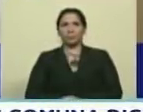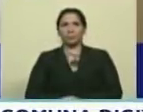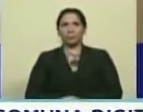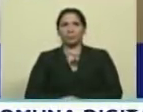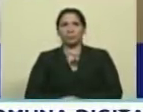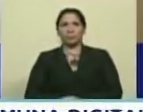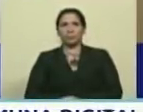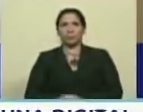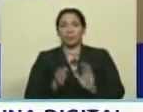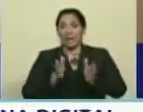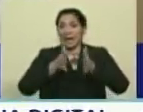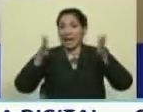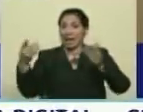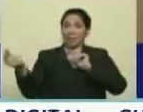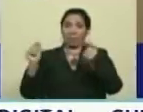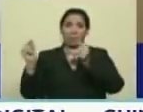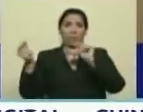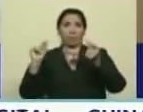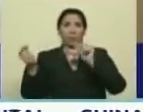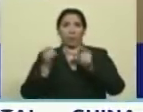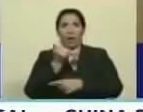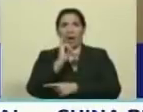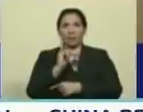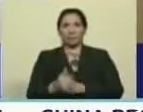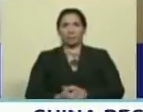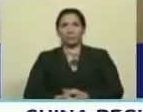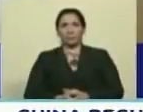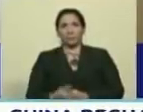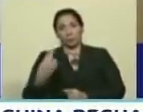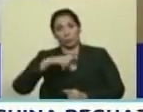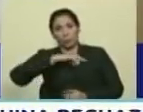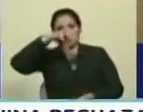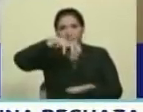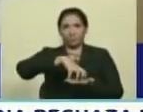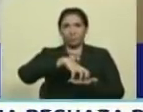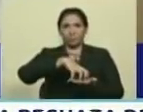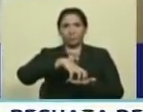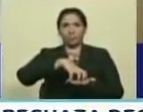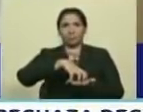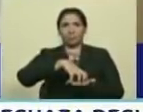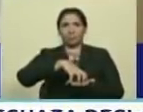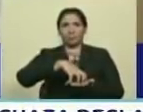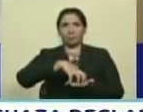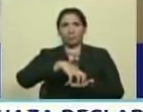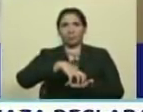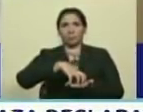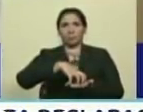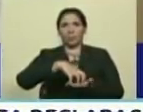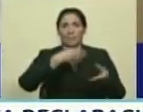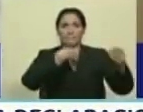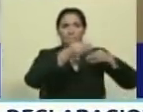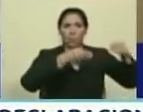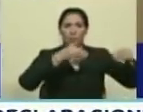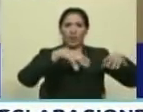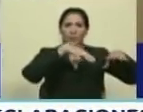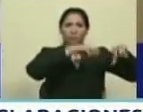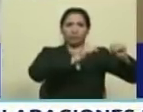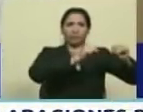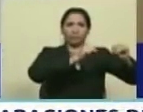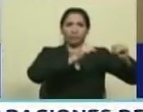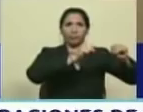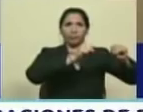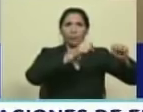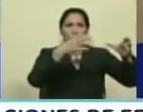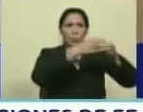Y en la gran disputa que hay en nuestra región entre el modelo neoliberal de una derecha satélite